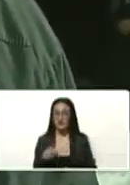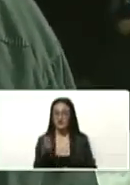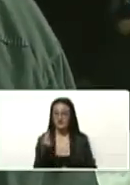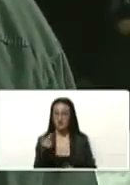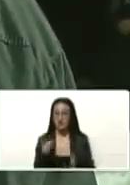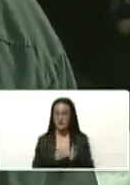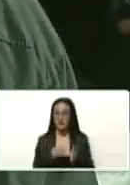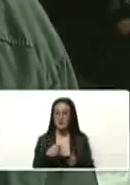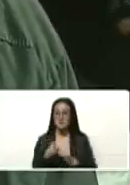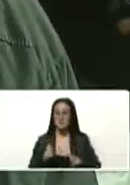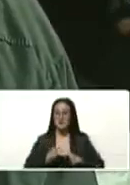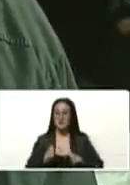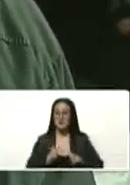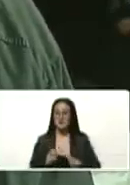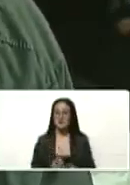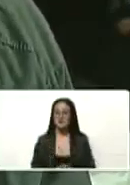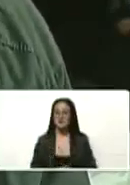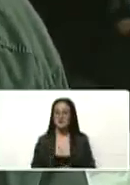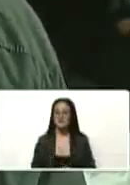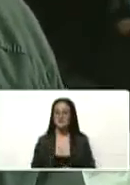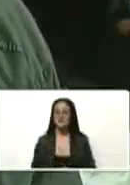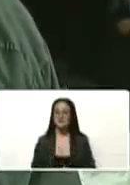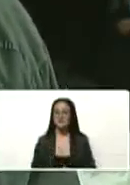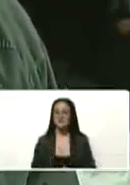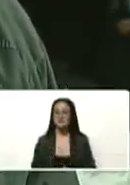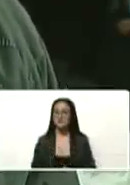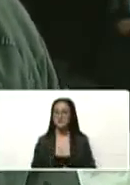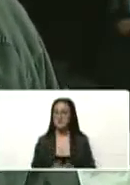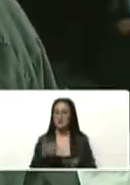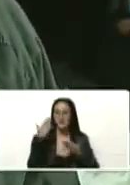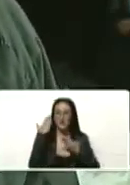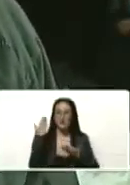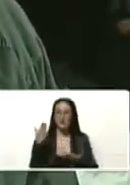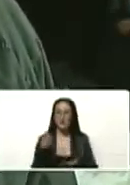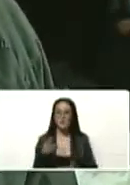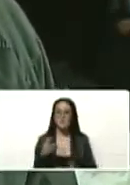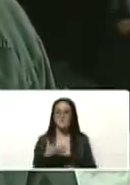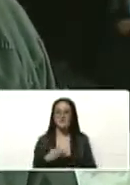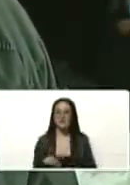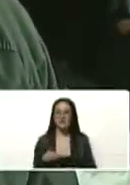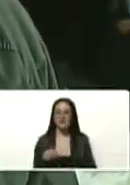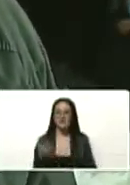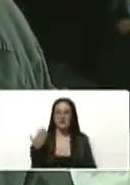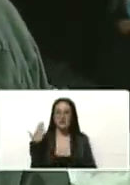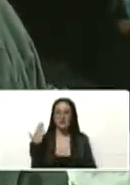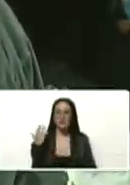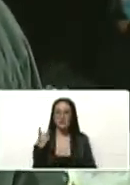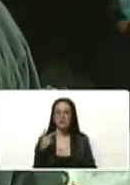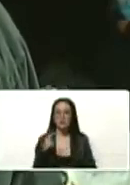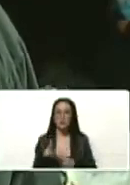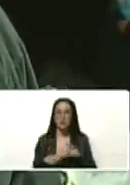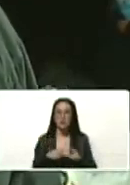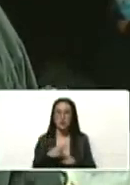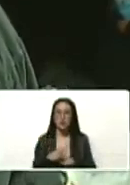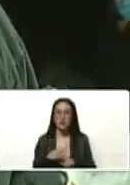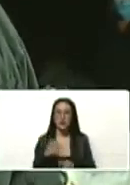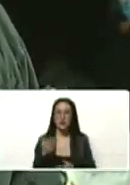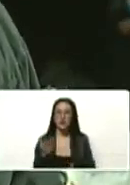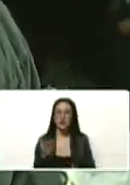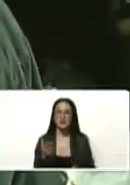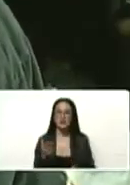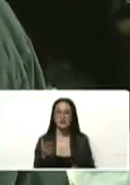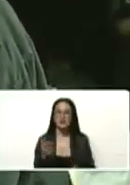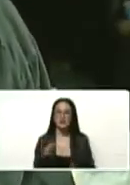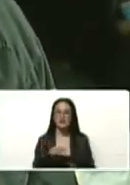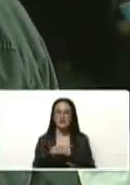vida que tengo la posibilidad de saludar a un presidente de Venezuela, porque en algún momento en Puerto Ordaz lo pude hacer con